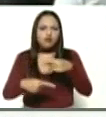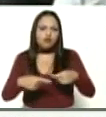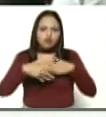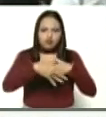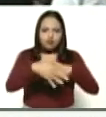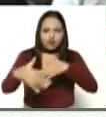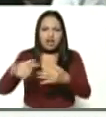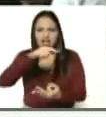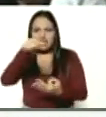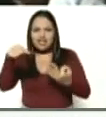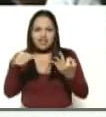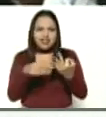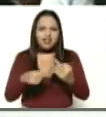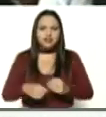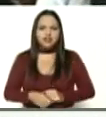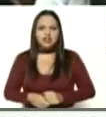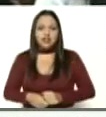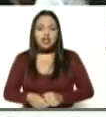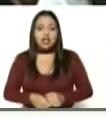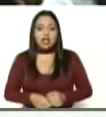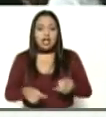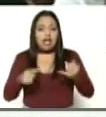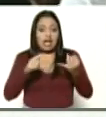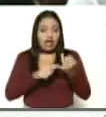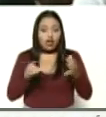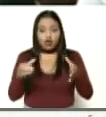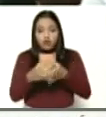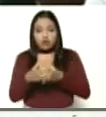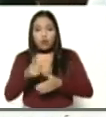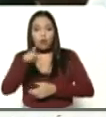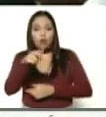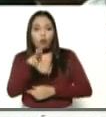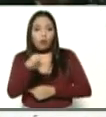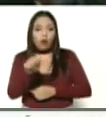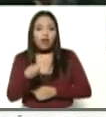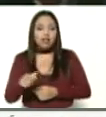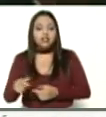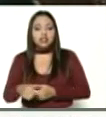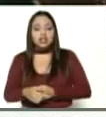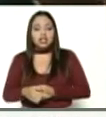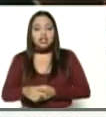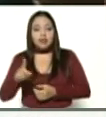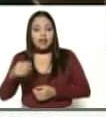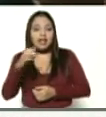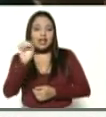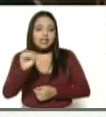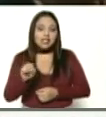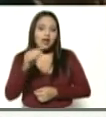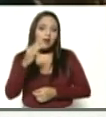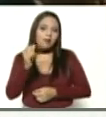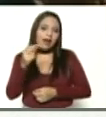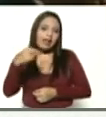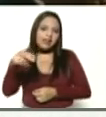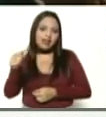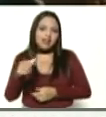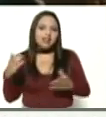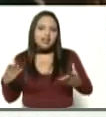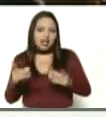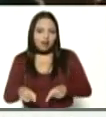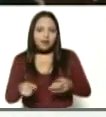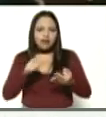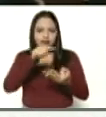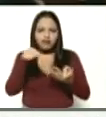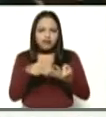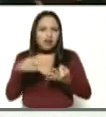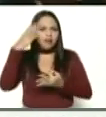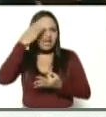factores fundamentales: la conspiración de Wally España, la expedición libertadora de Francisco de Miranda y la insurrección de los